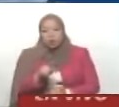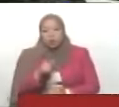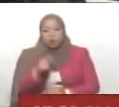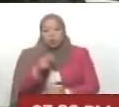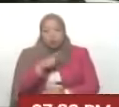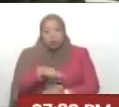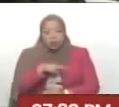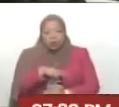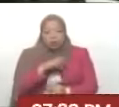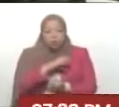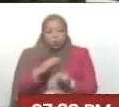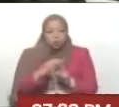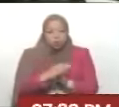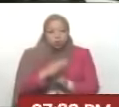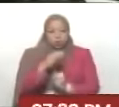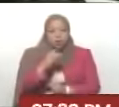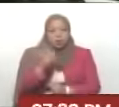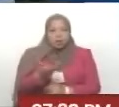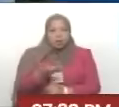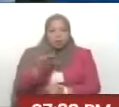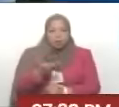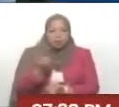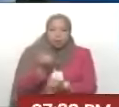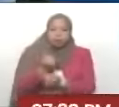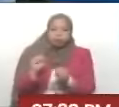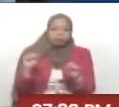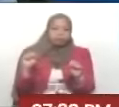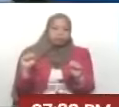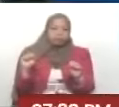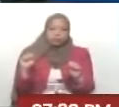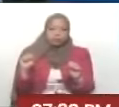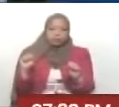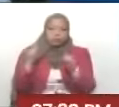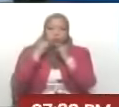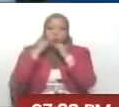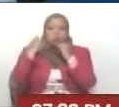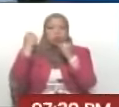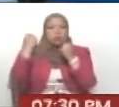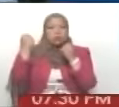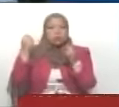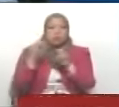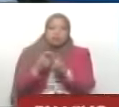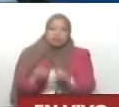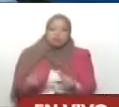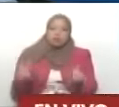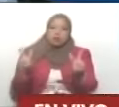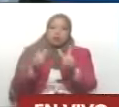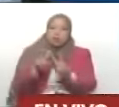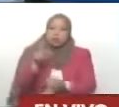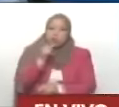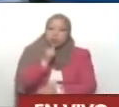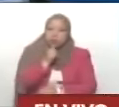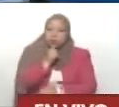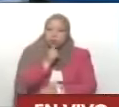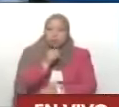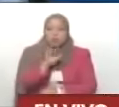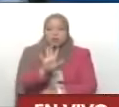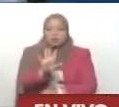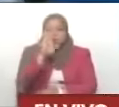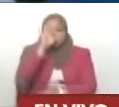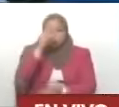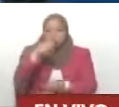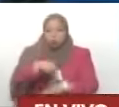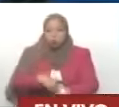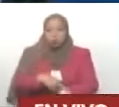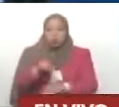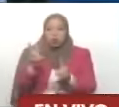cultural. Hubieran sido imposibles sin una lucha de valores. Y de los cinco consensos surgió